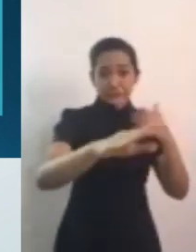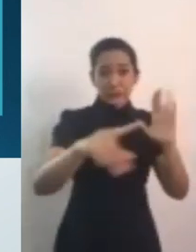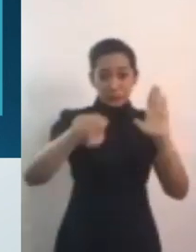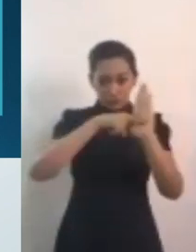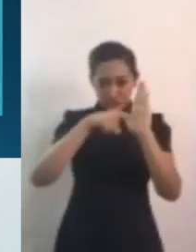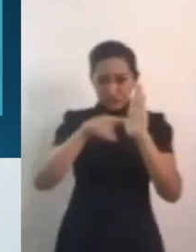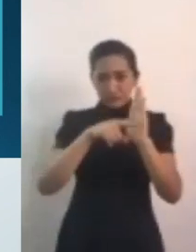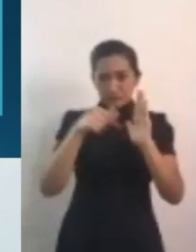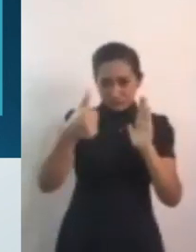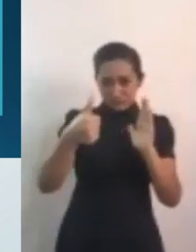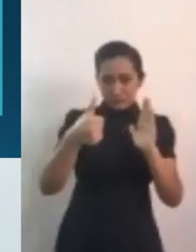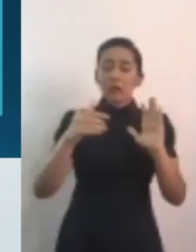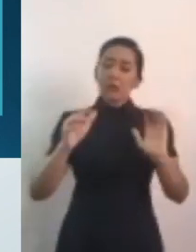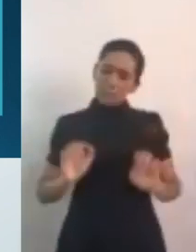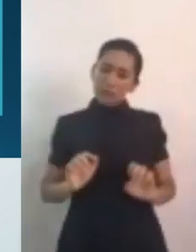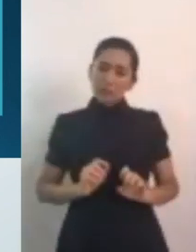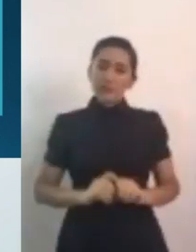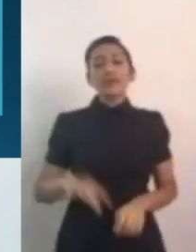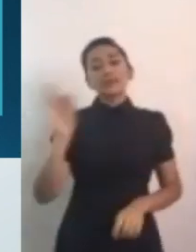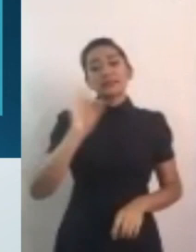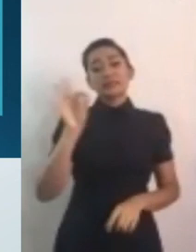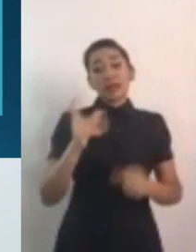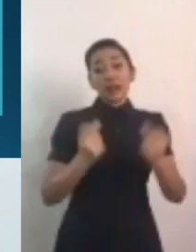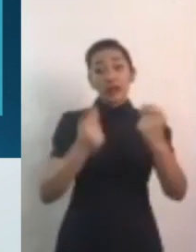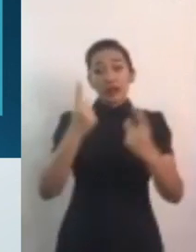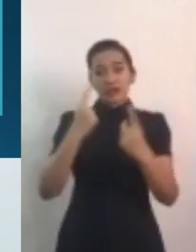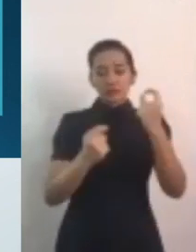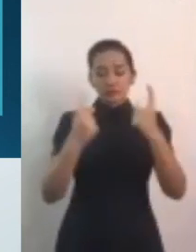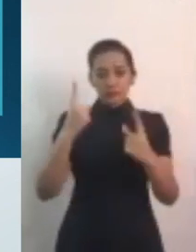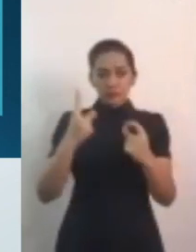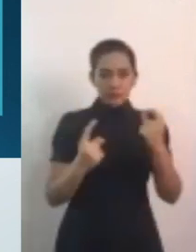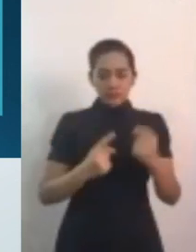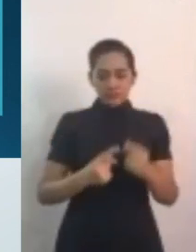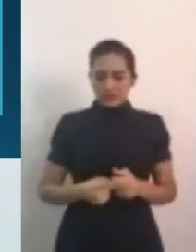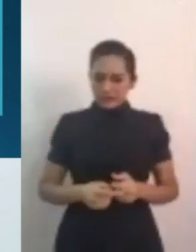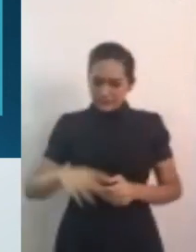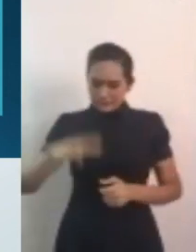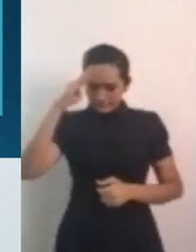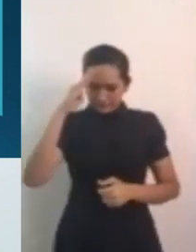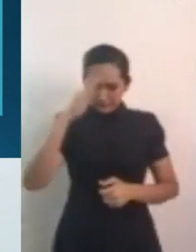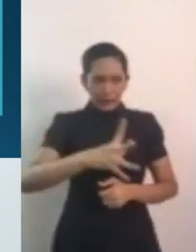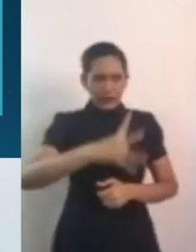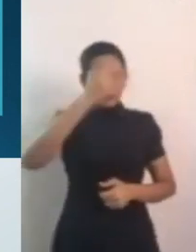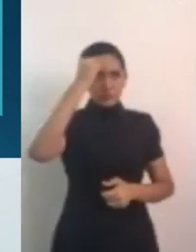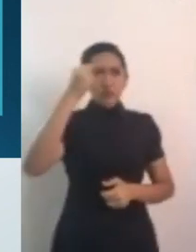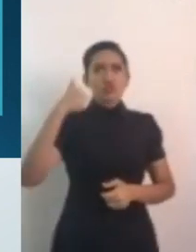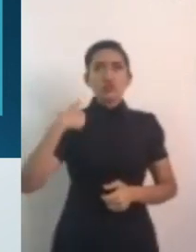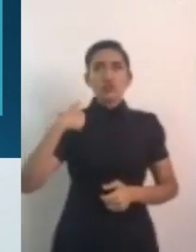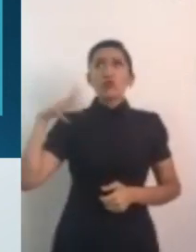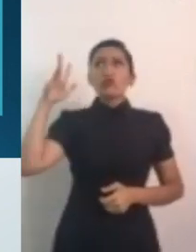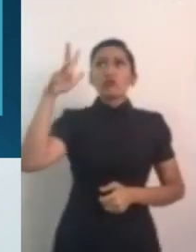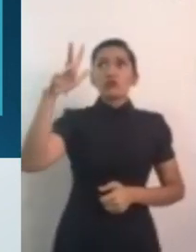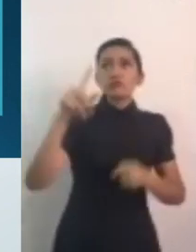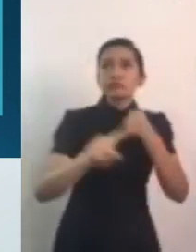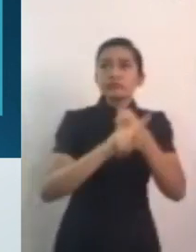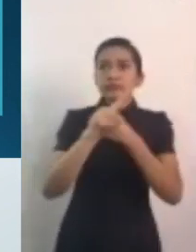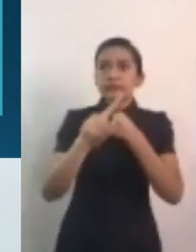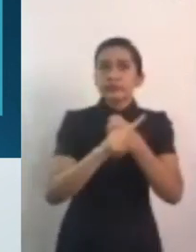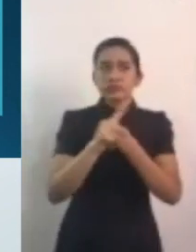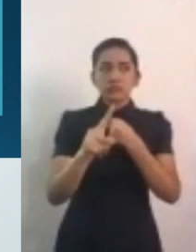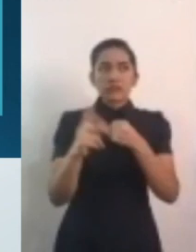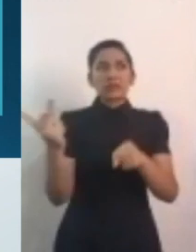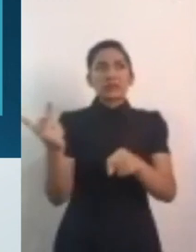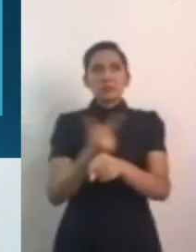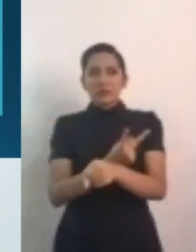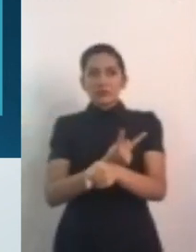sino que aprendió destrezas que le van a preparar para futuros problemas, aunque no sean problemas necesariamente